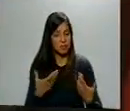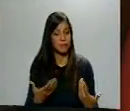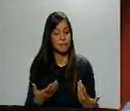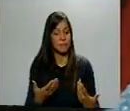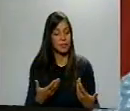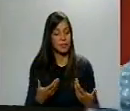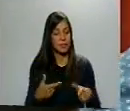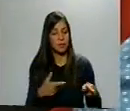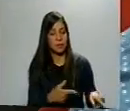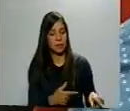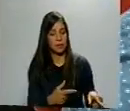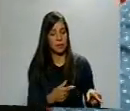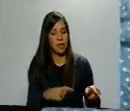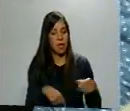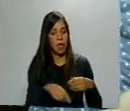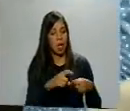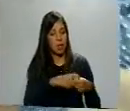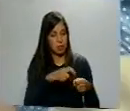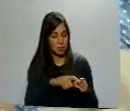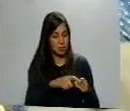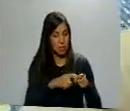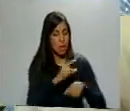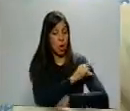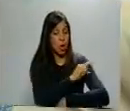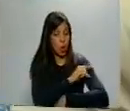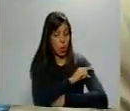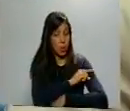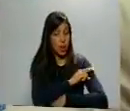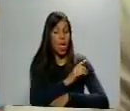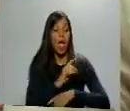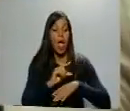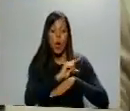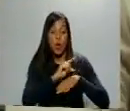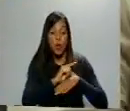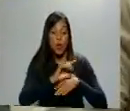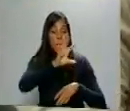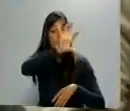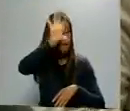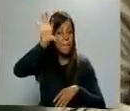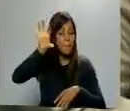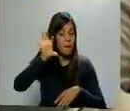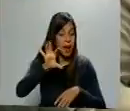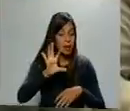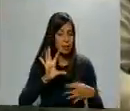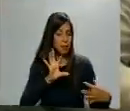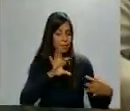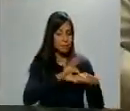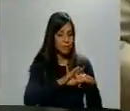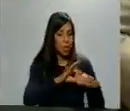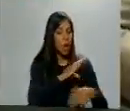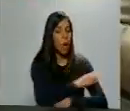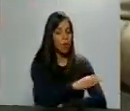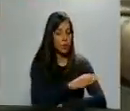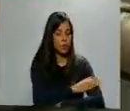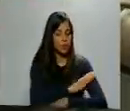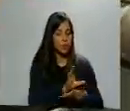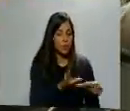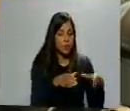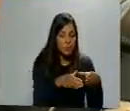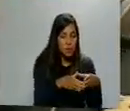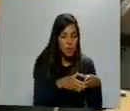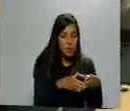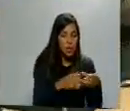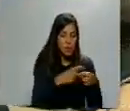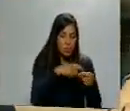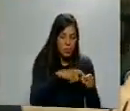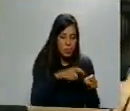que representan gobiernos de algunos países del continente. Creo que fue en Lima que se reunieron,